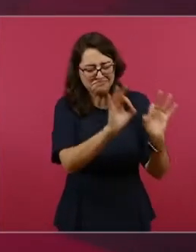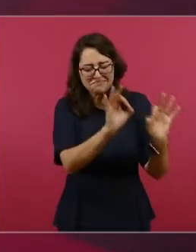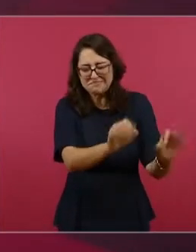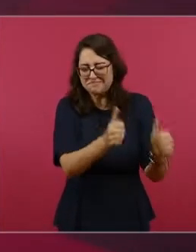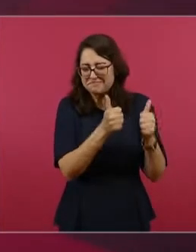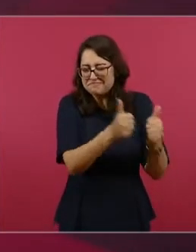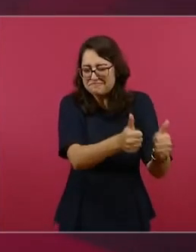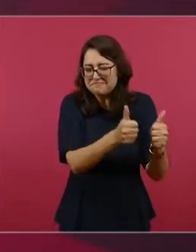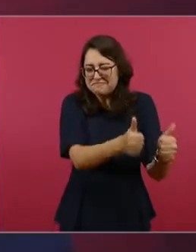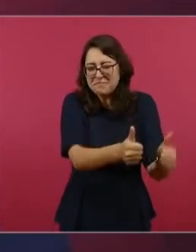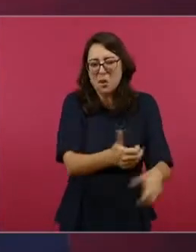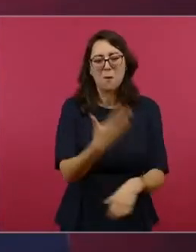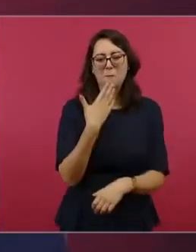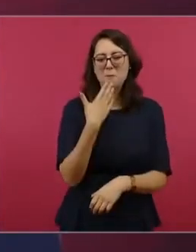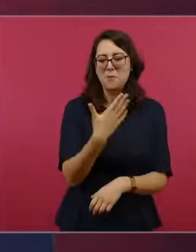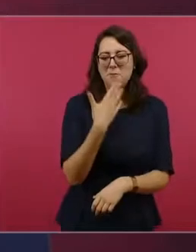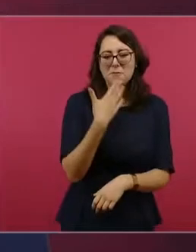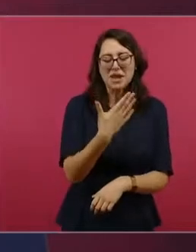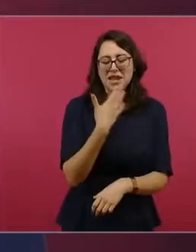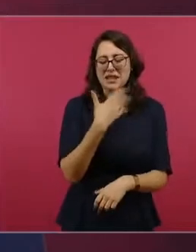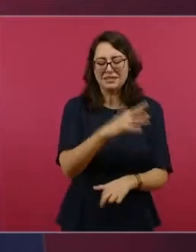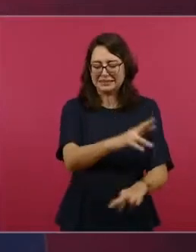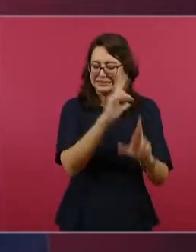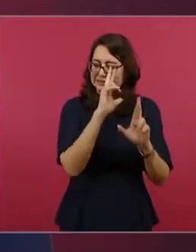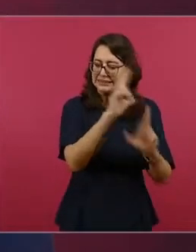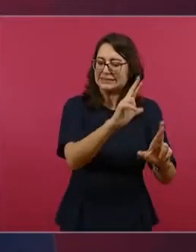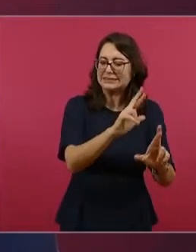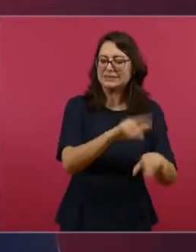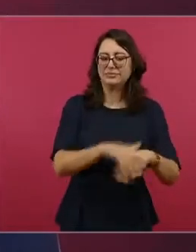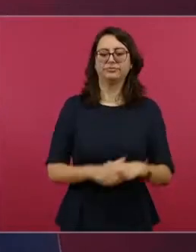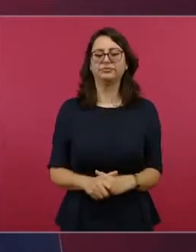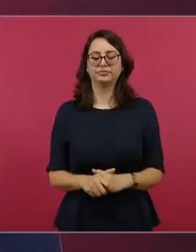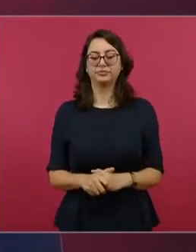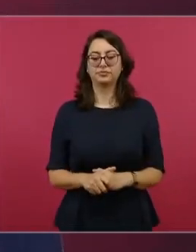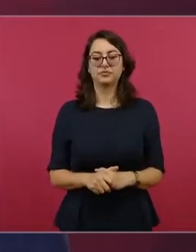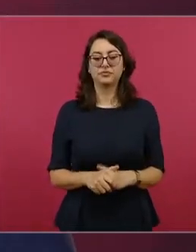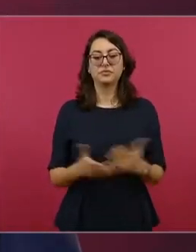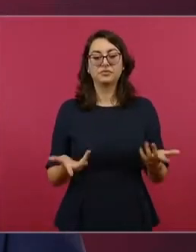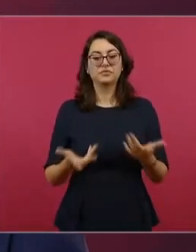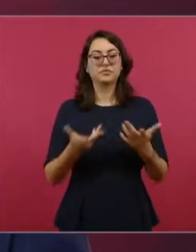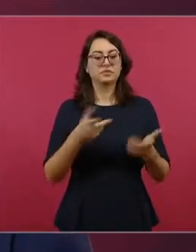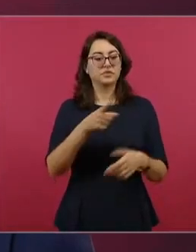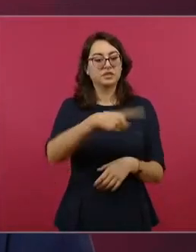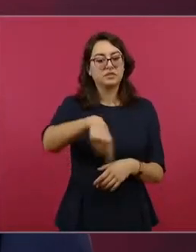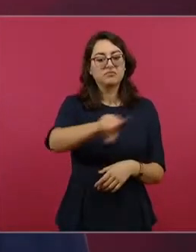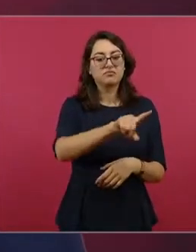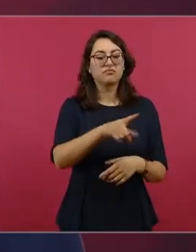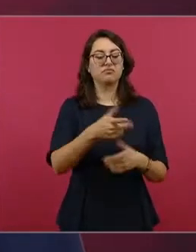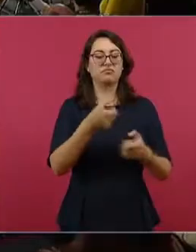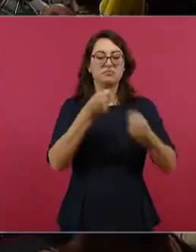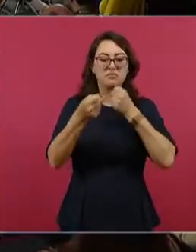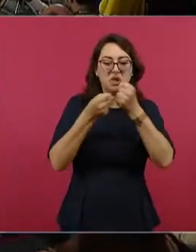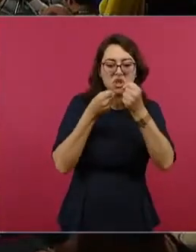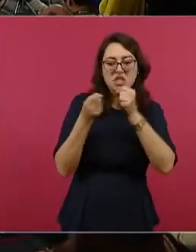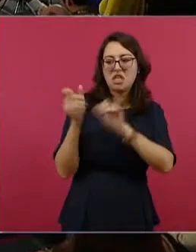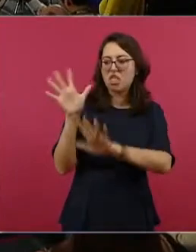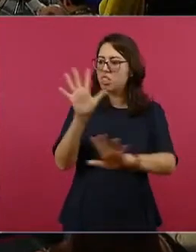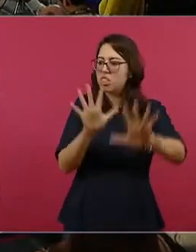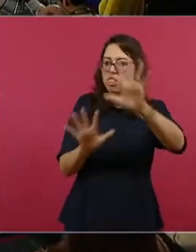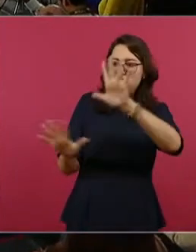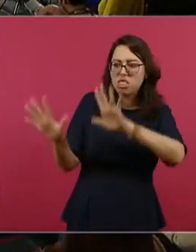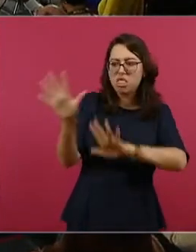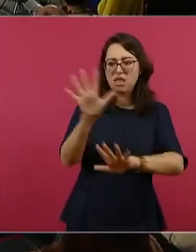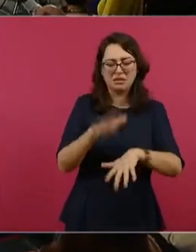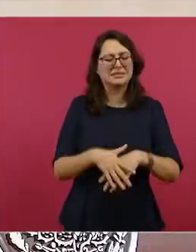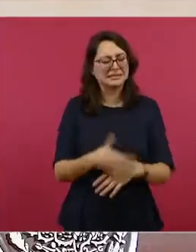sigue con los medios de información o manipulación,